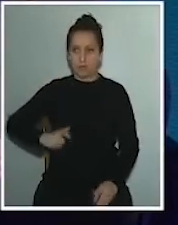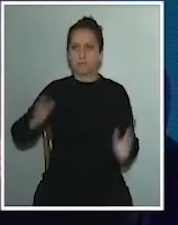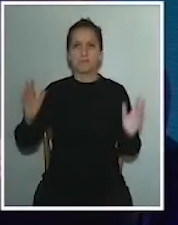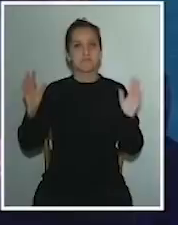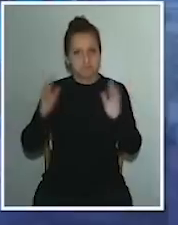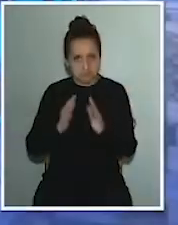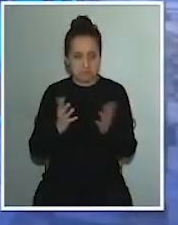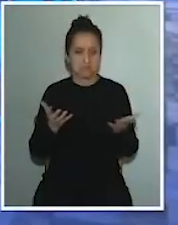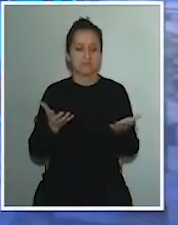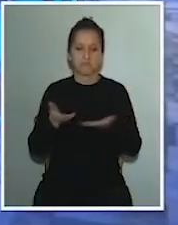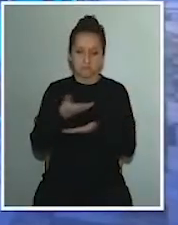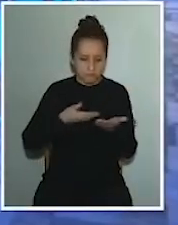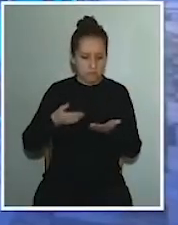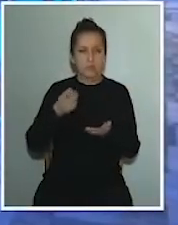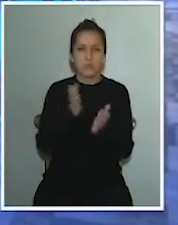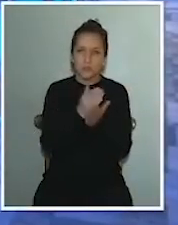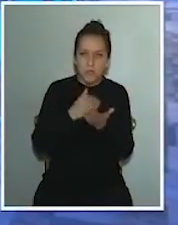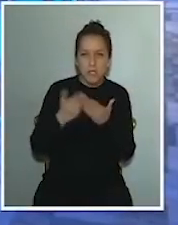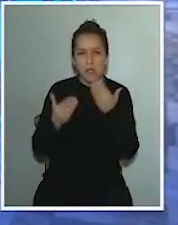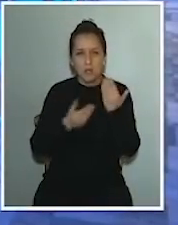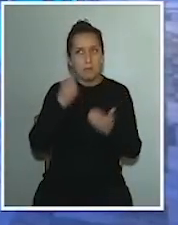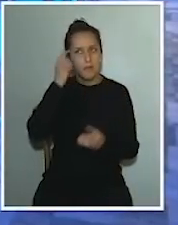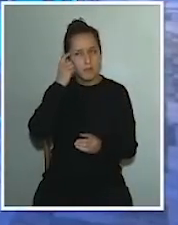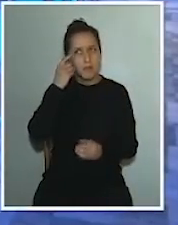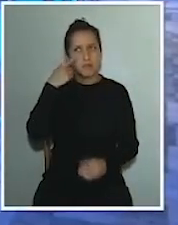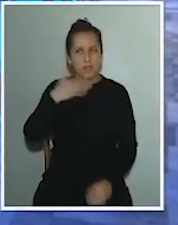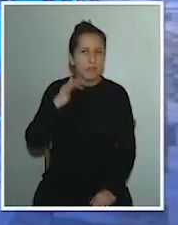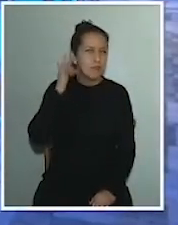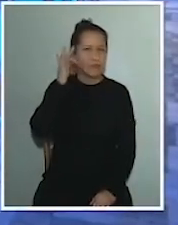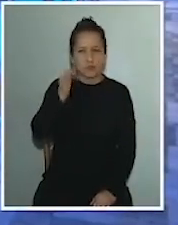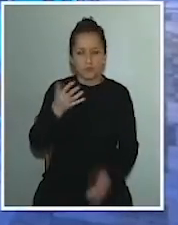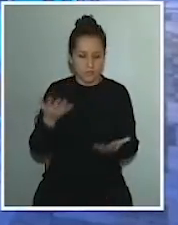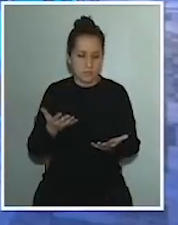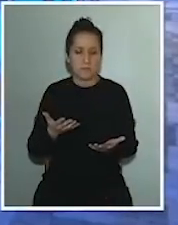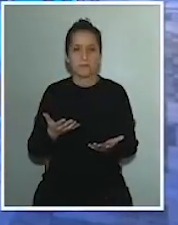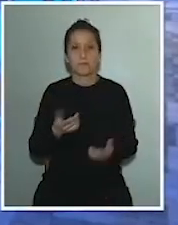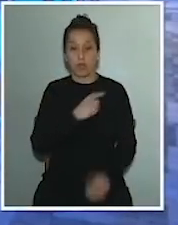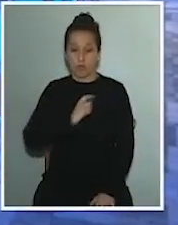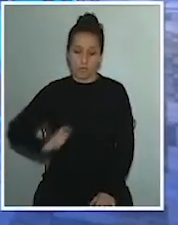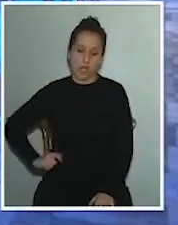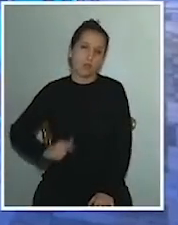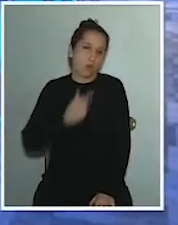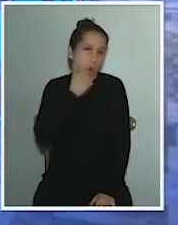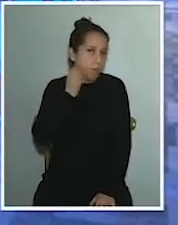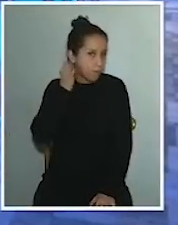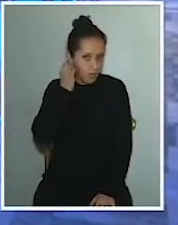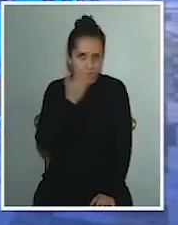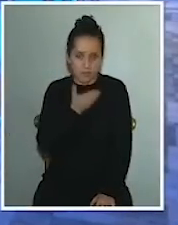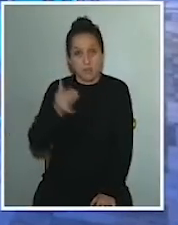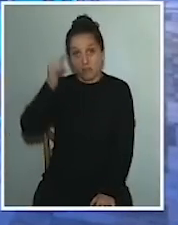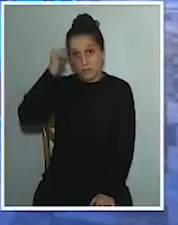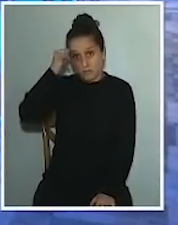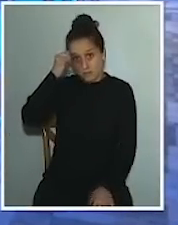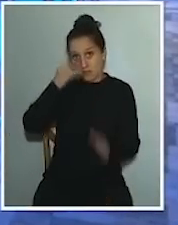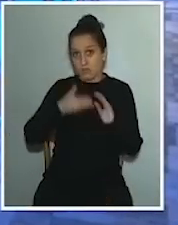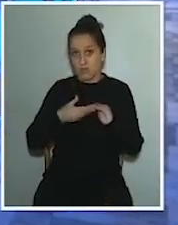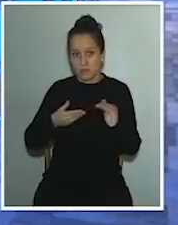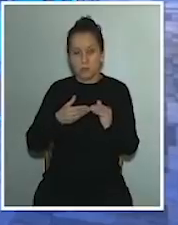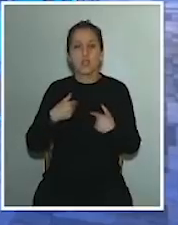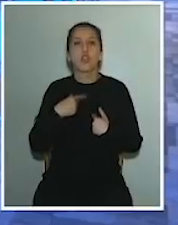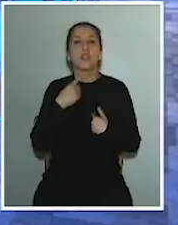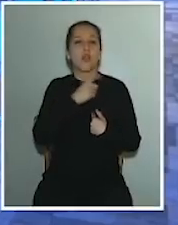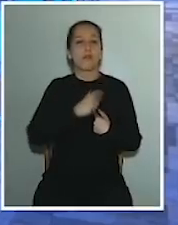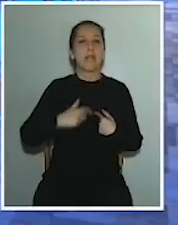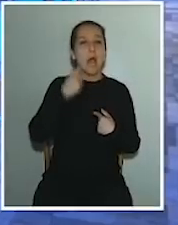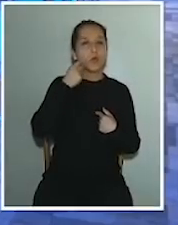con altura de miras lo que viene gobernadores y gobernadoras perdón Disculpen toda la razón en la corrección